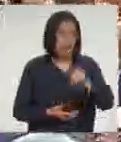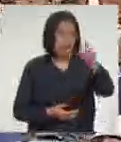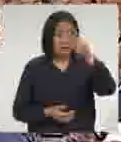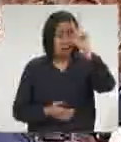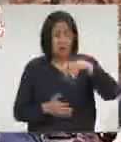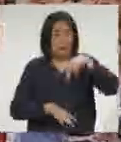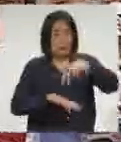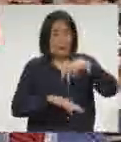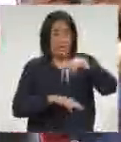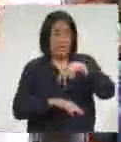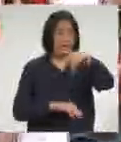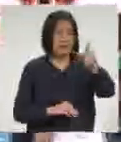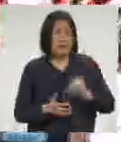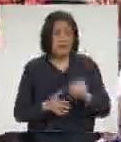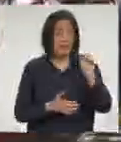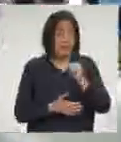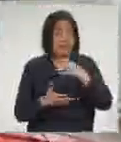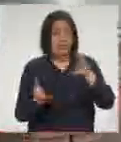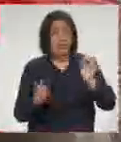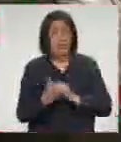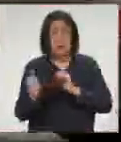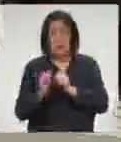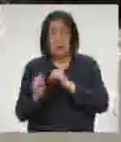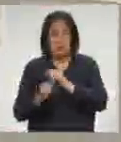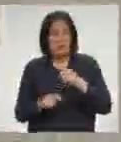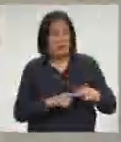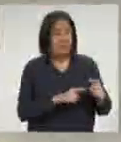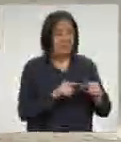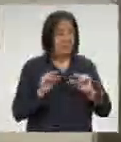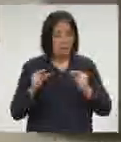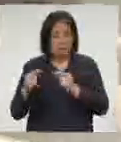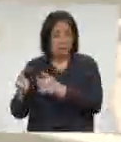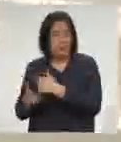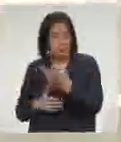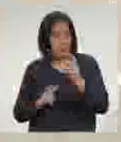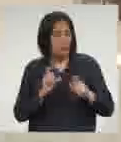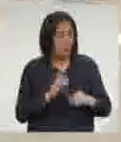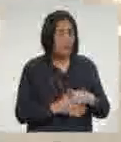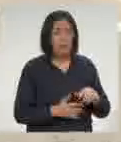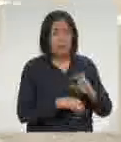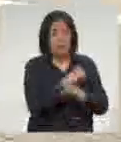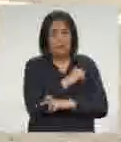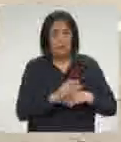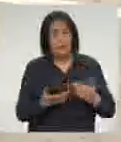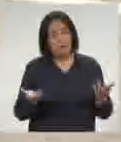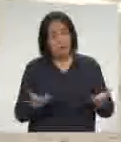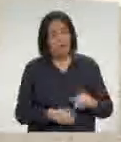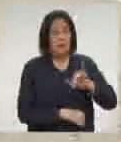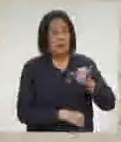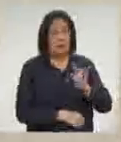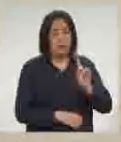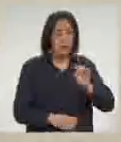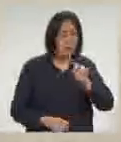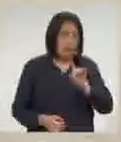están cantando se hace una especie de competencia de barras que hace mucho más bonito este ambiente y obviamente con la presencia de juan diego flórez